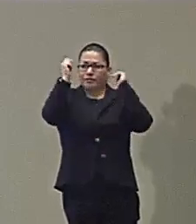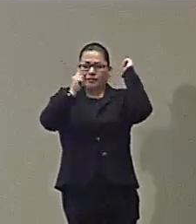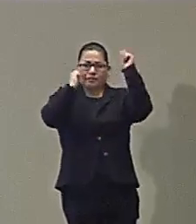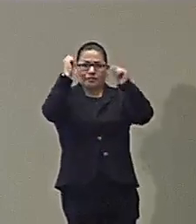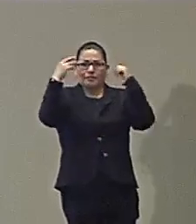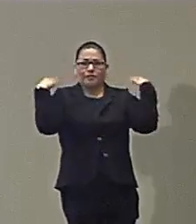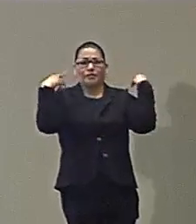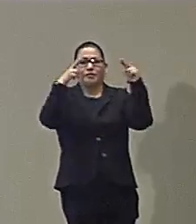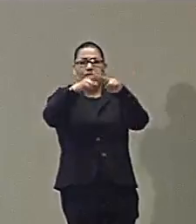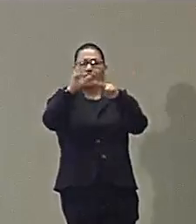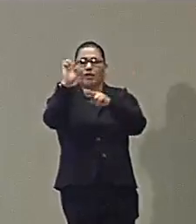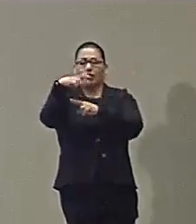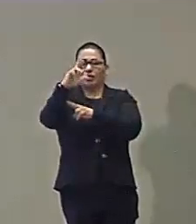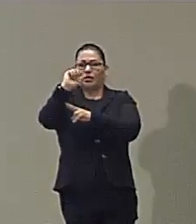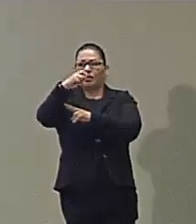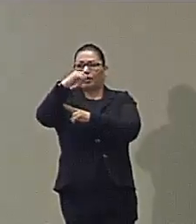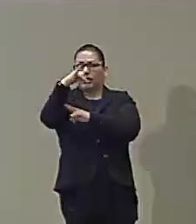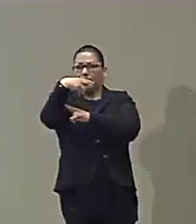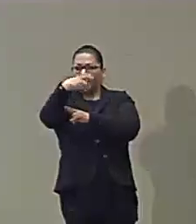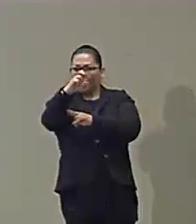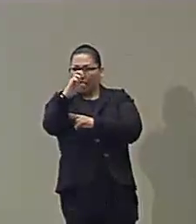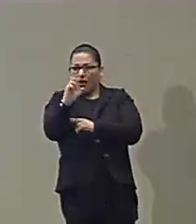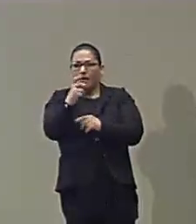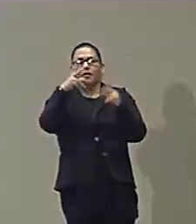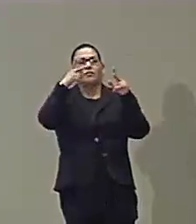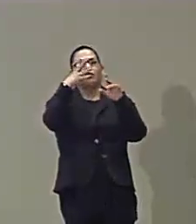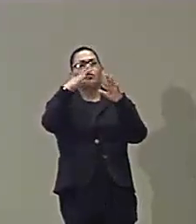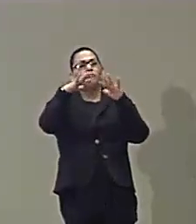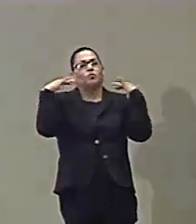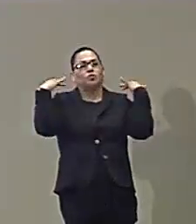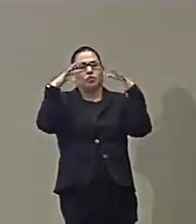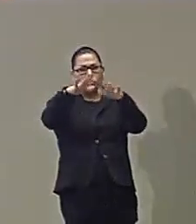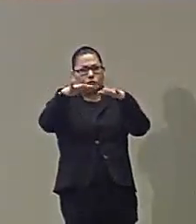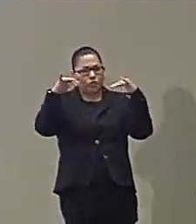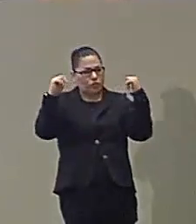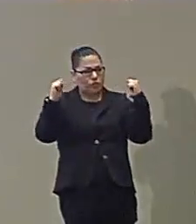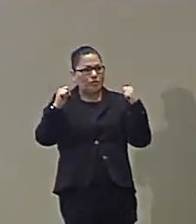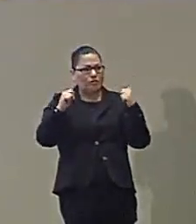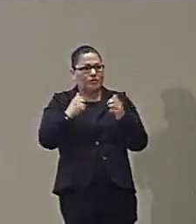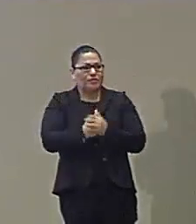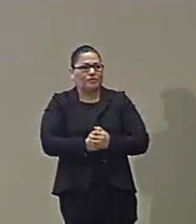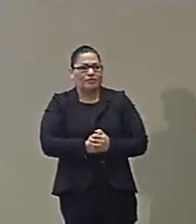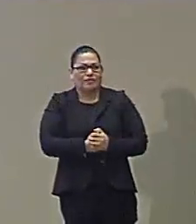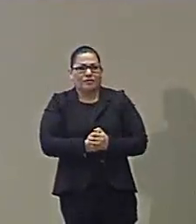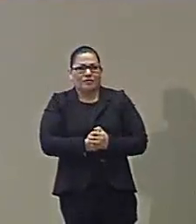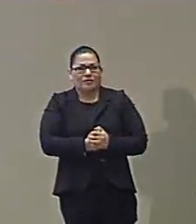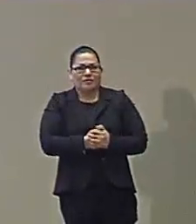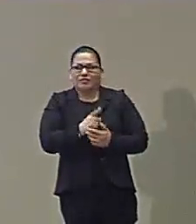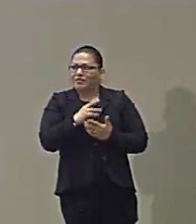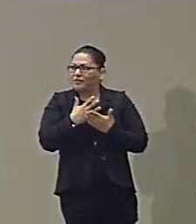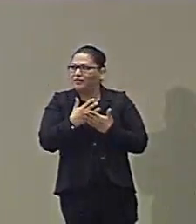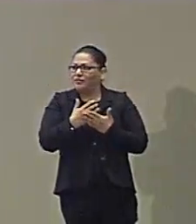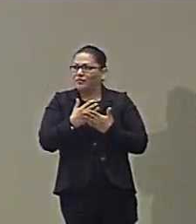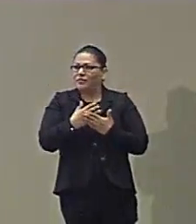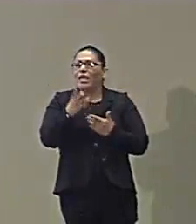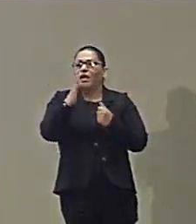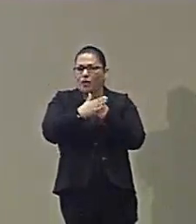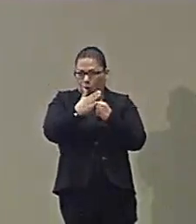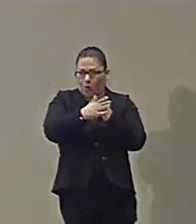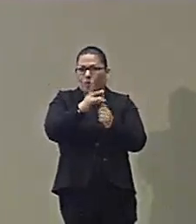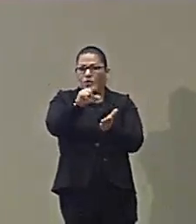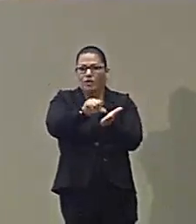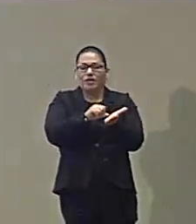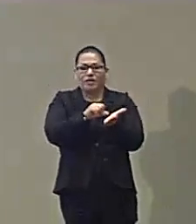maestro enrique de la madrid cordero por esta convocatoria nosotros estaremos trabajando tenemos mucho a los próximos